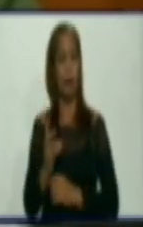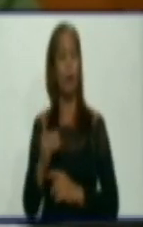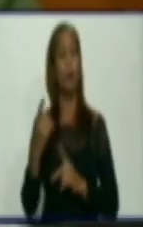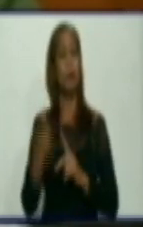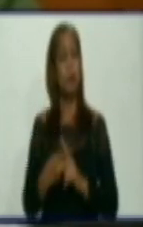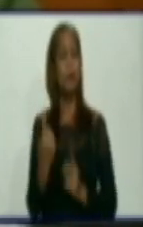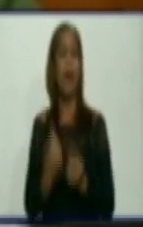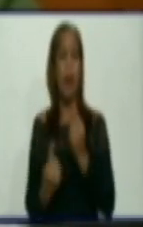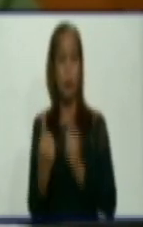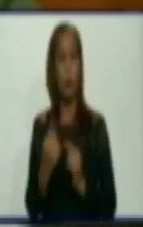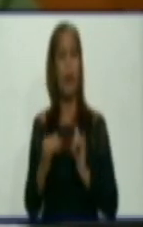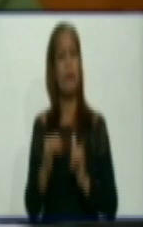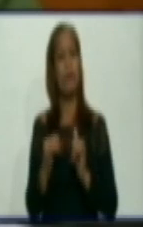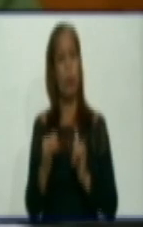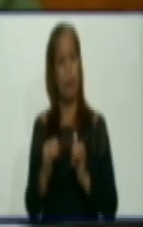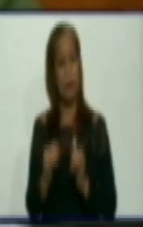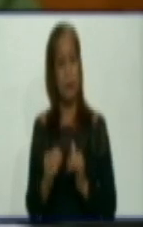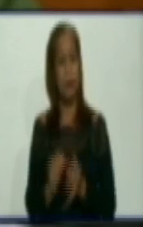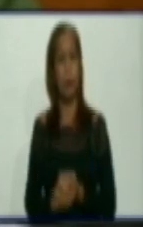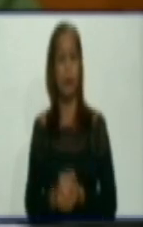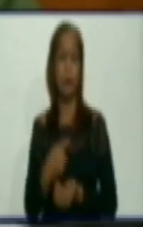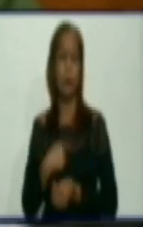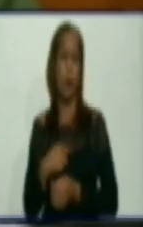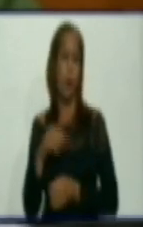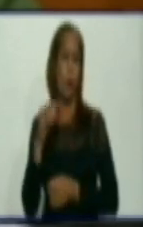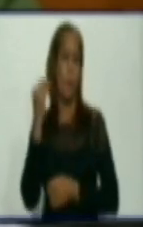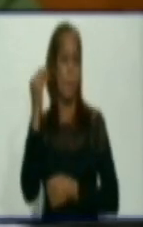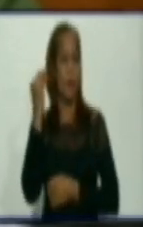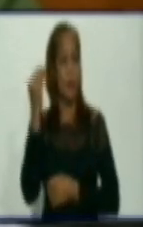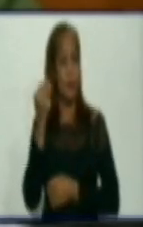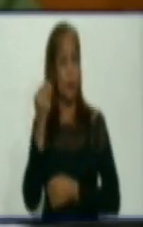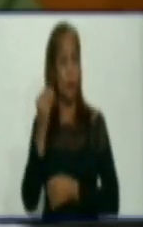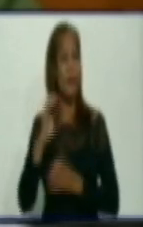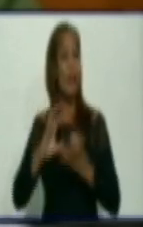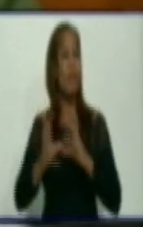algunas información, una información, yo diría, de carácter general,